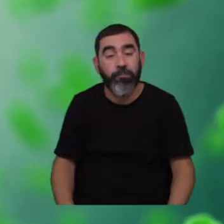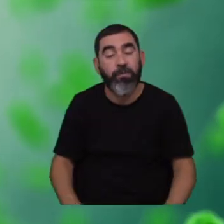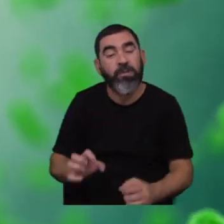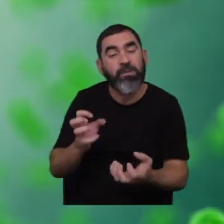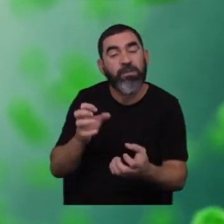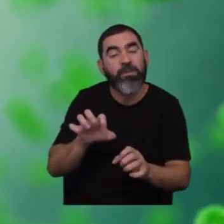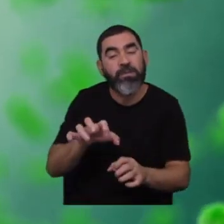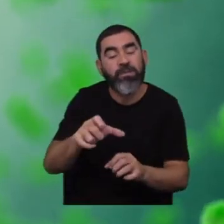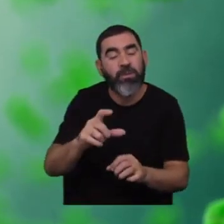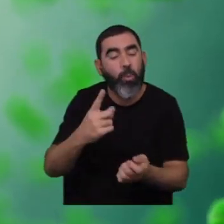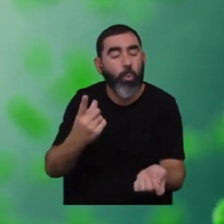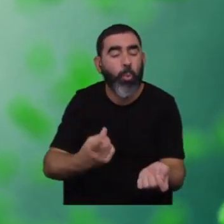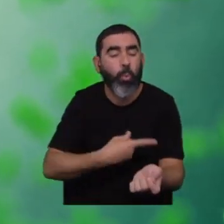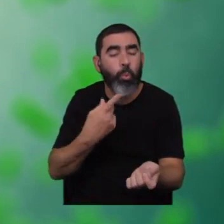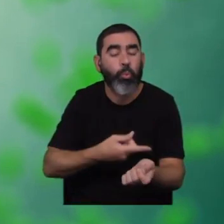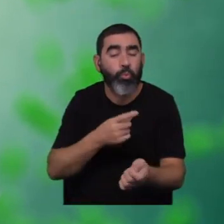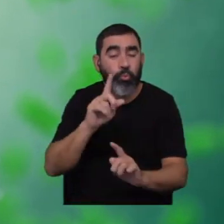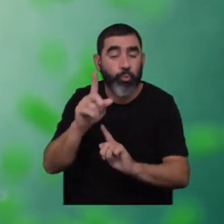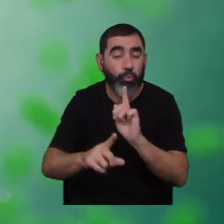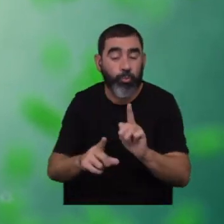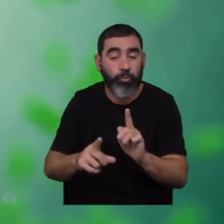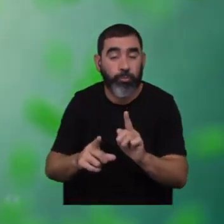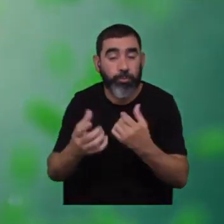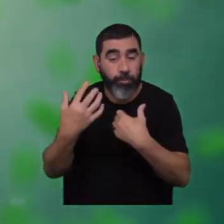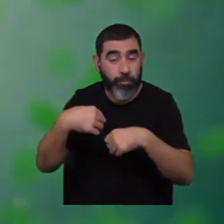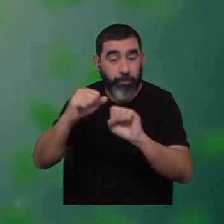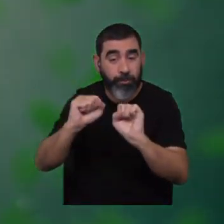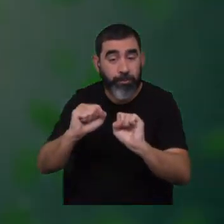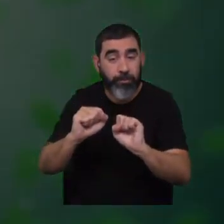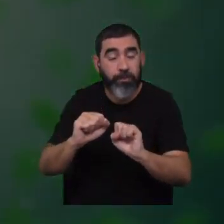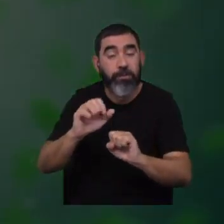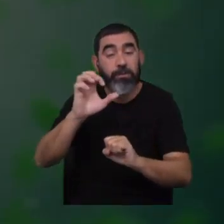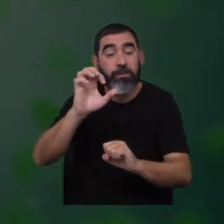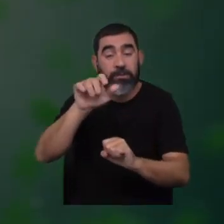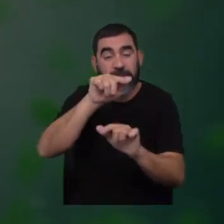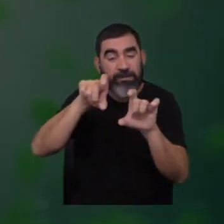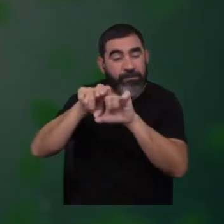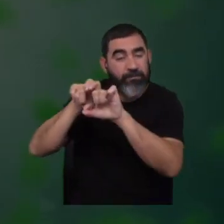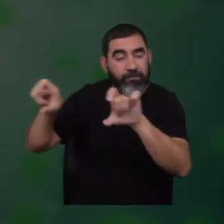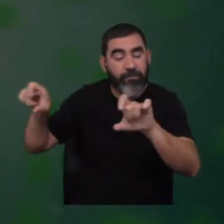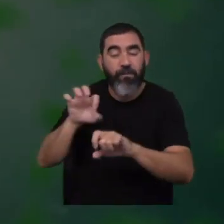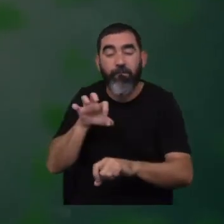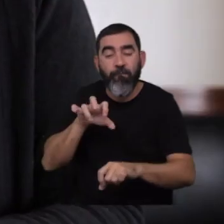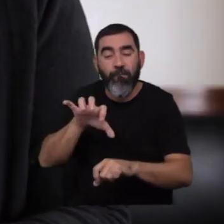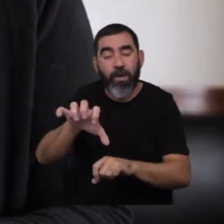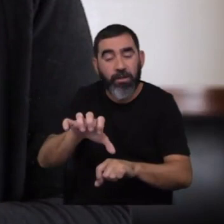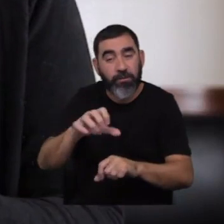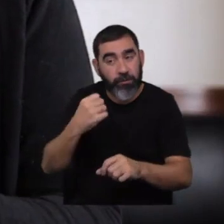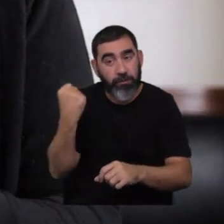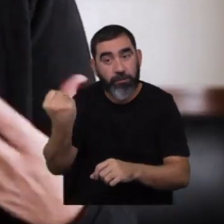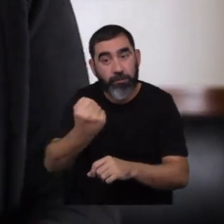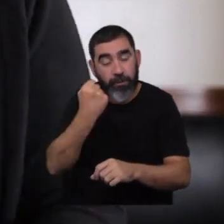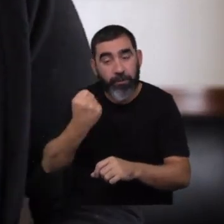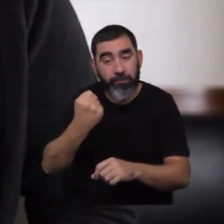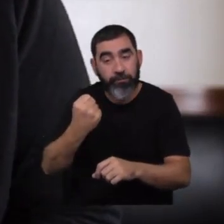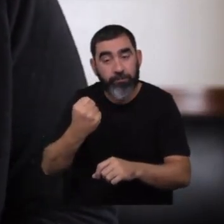microorganismo más frecuentemente aislado y encontrado en las prótesis es Staphylococcus aureus. Es una bacteria gram positiva